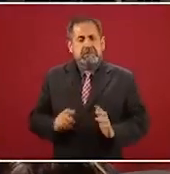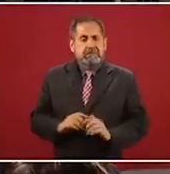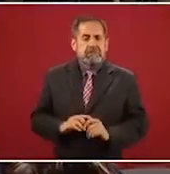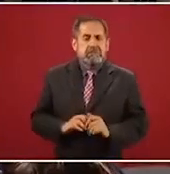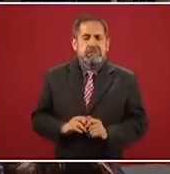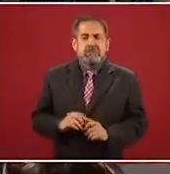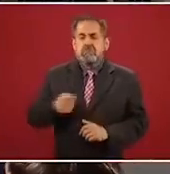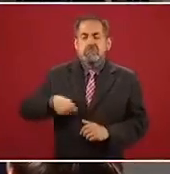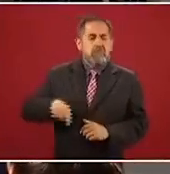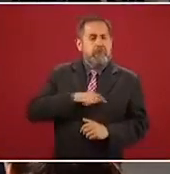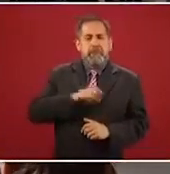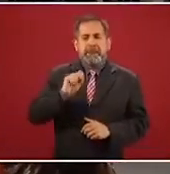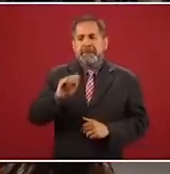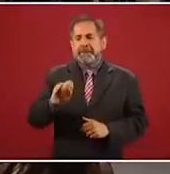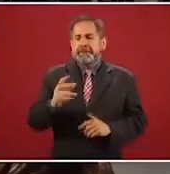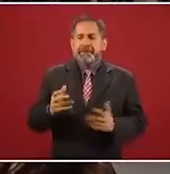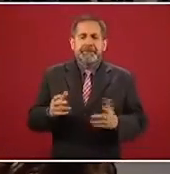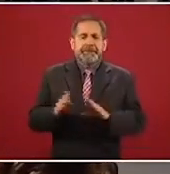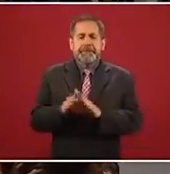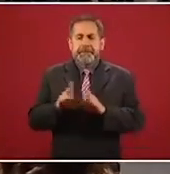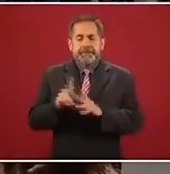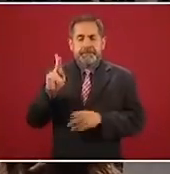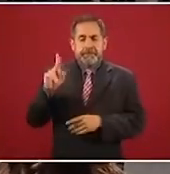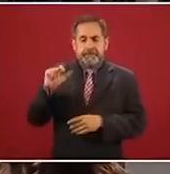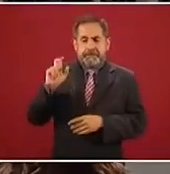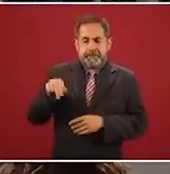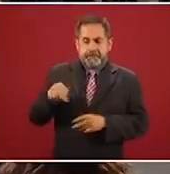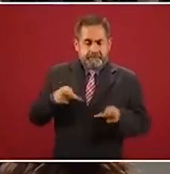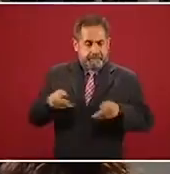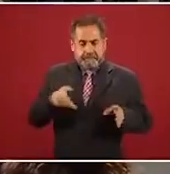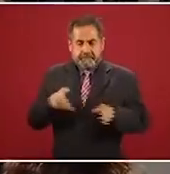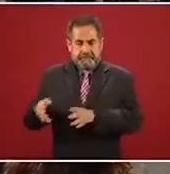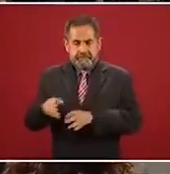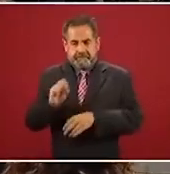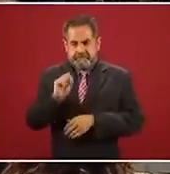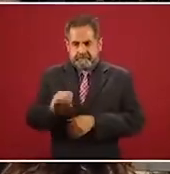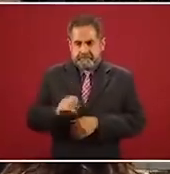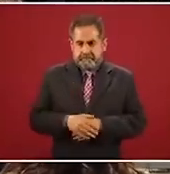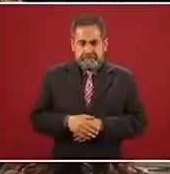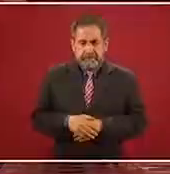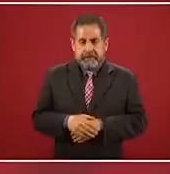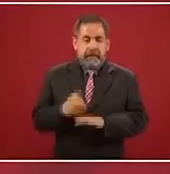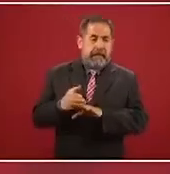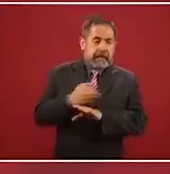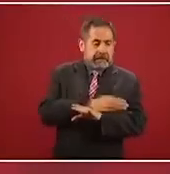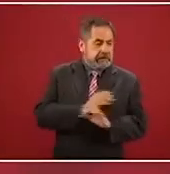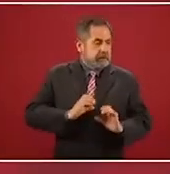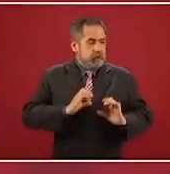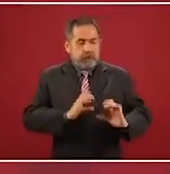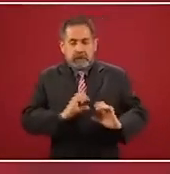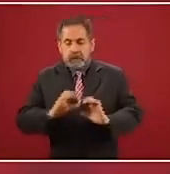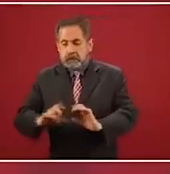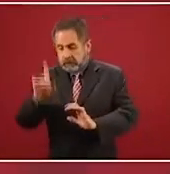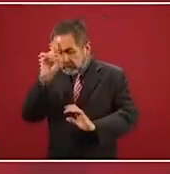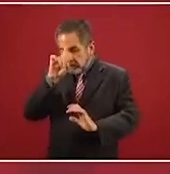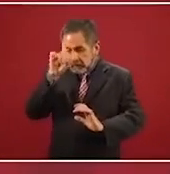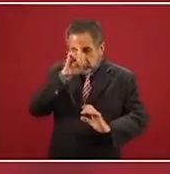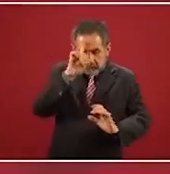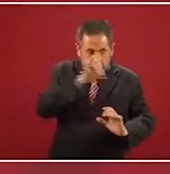en este plan, en todo lo preventivo.